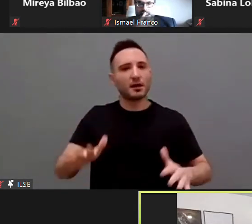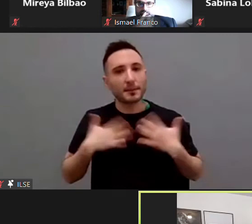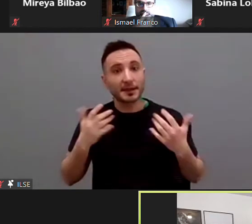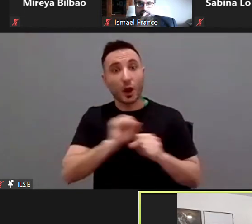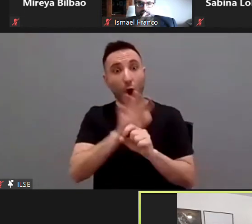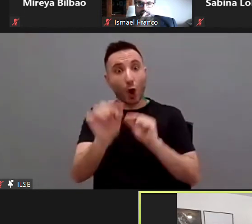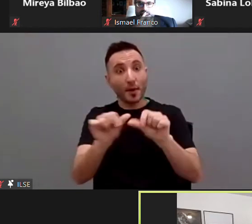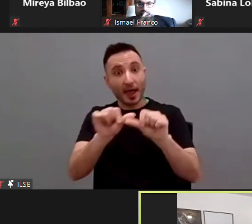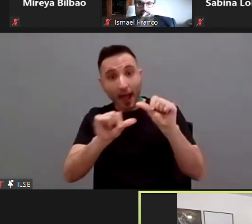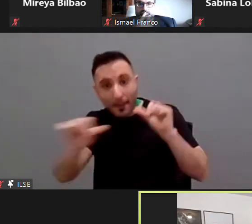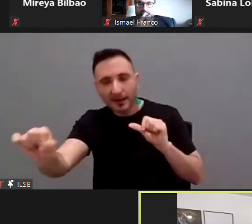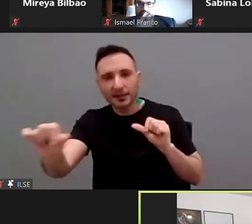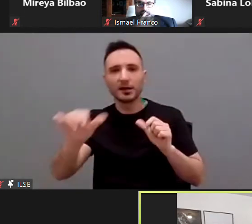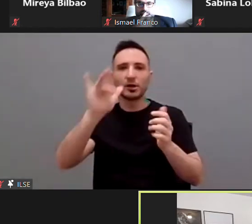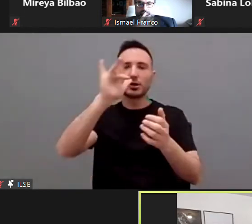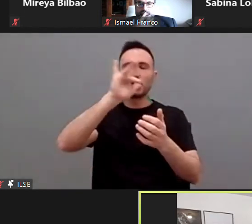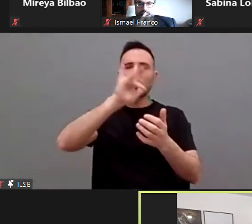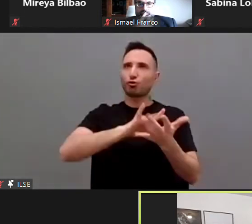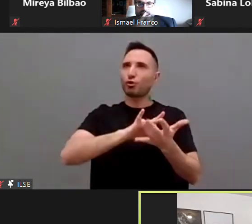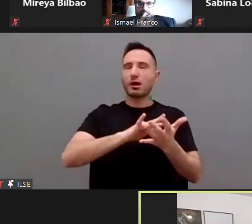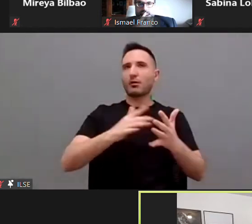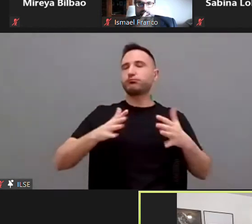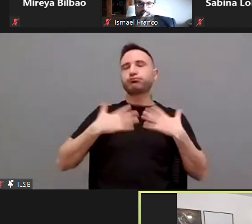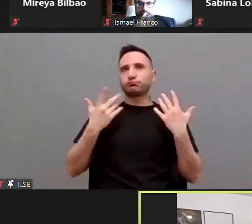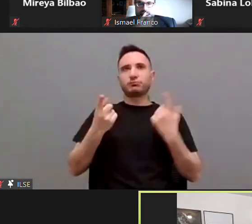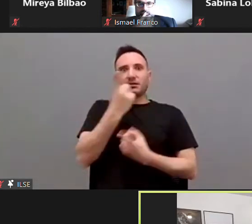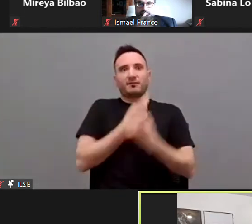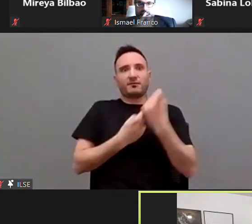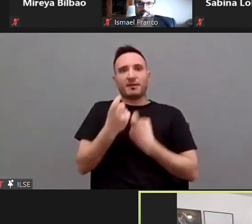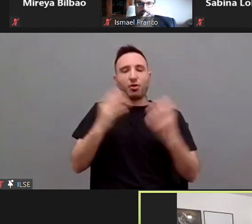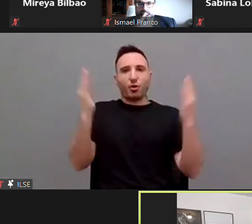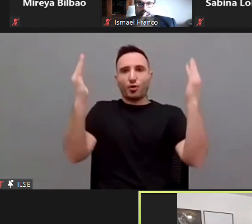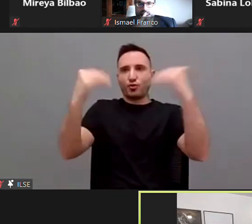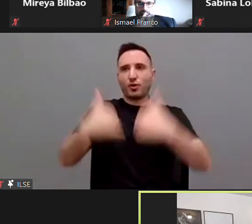verdad que siempre decimos que ha sido una situación privilegiada para aquellas mujeres madres que